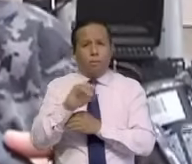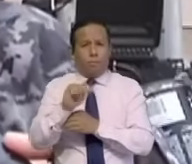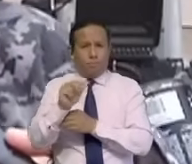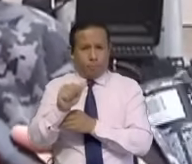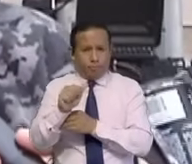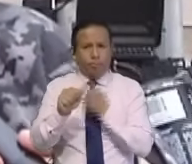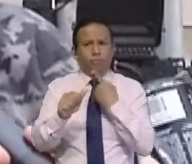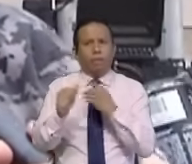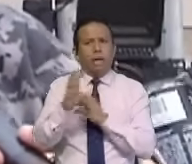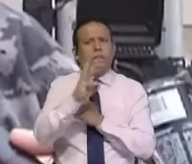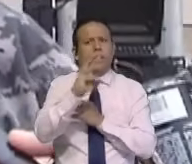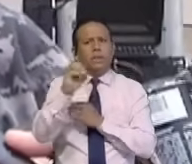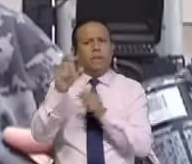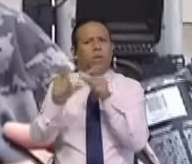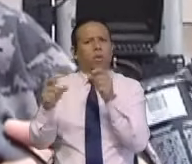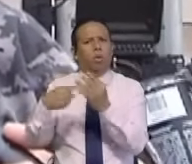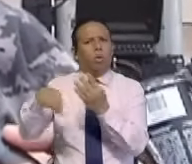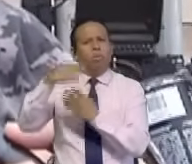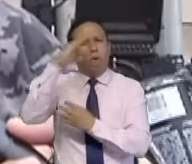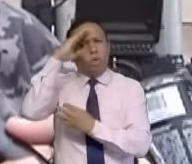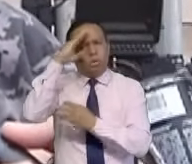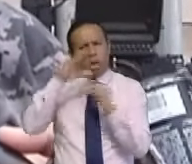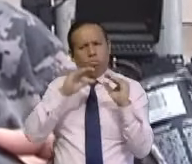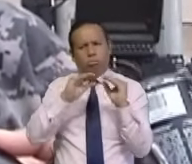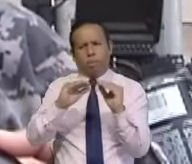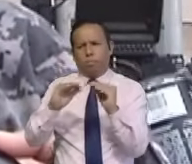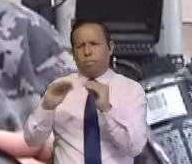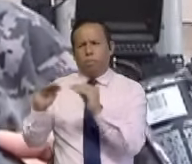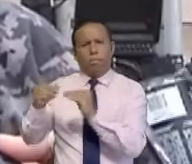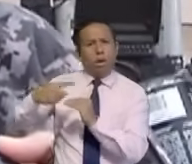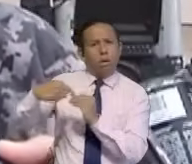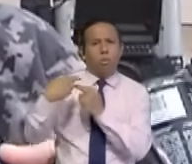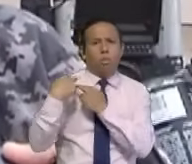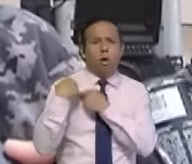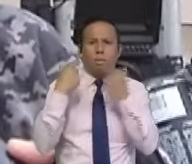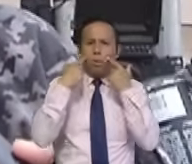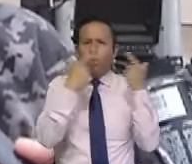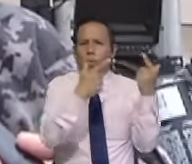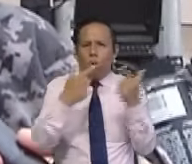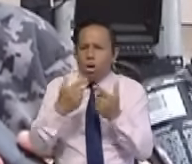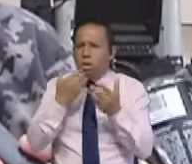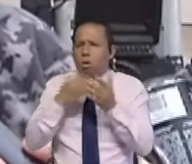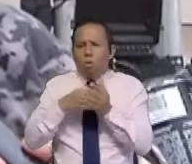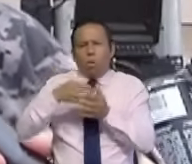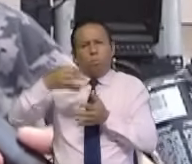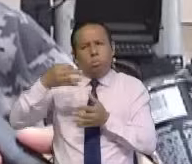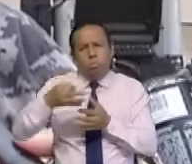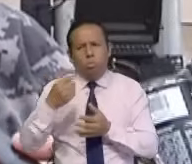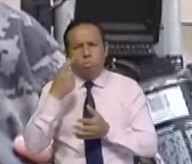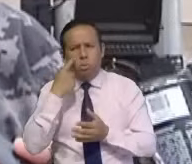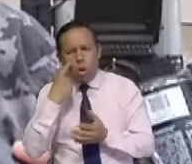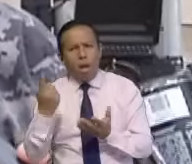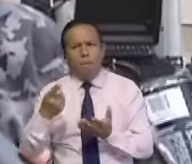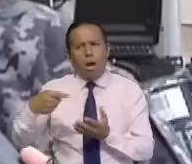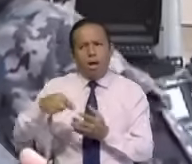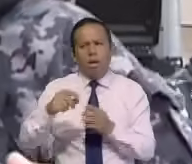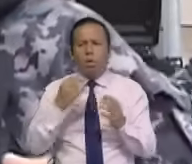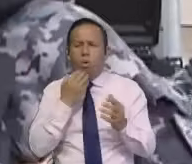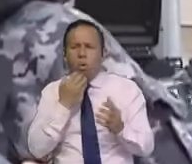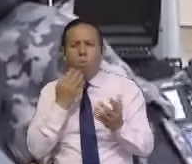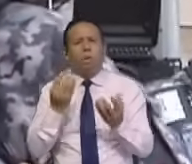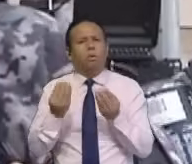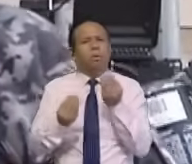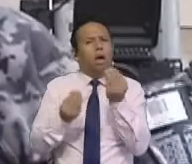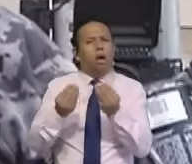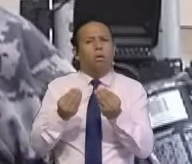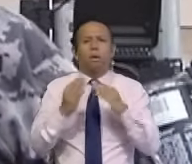a los 600 policías que corresponden al distrito Nueva Prosperina, tanto en simulaciones reales con polígonos virtuales y con una